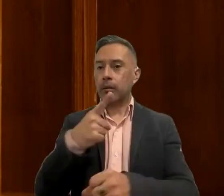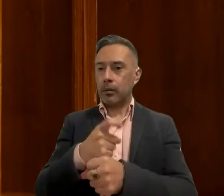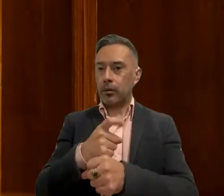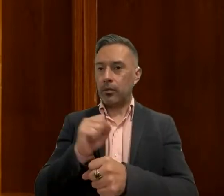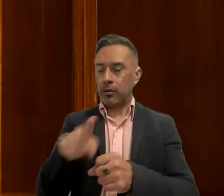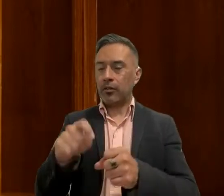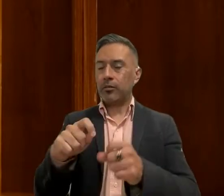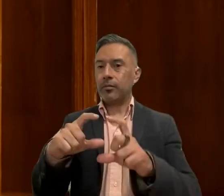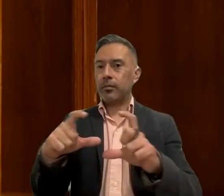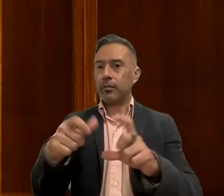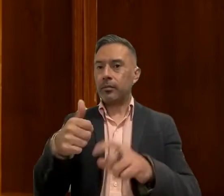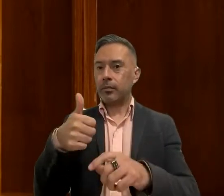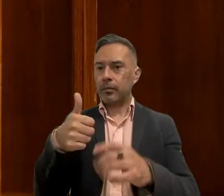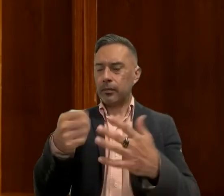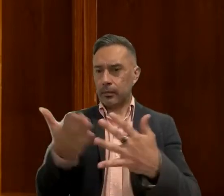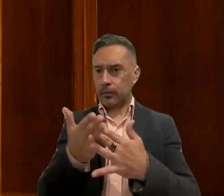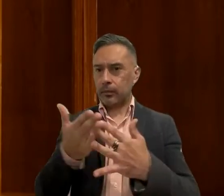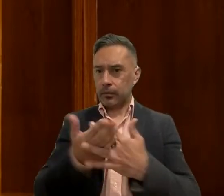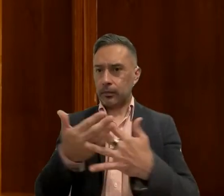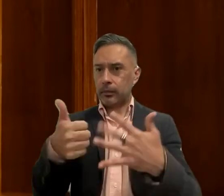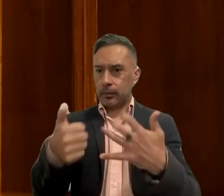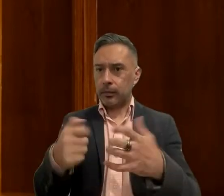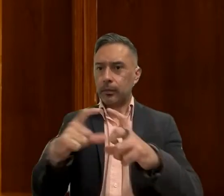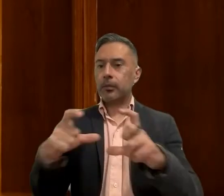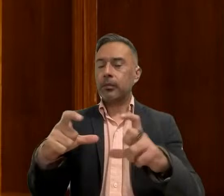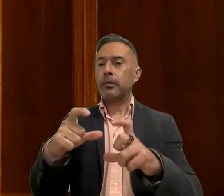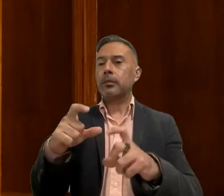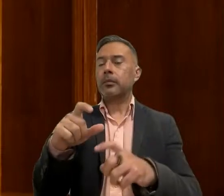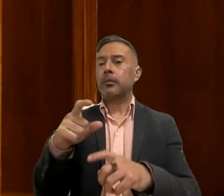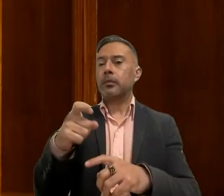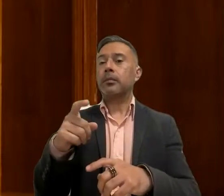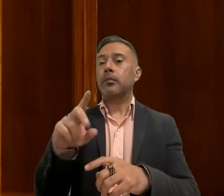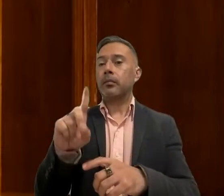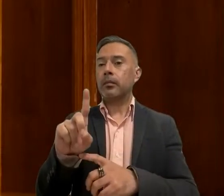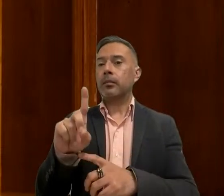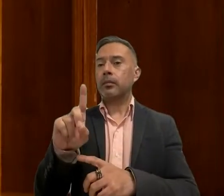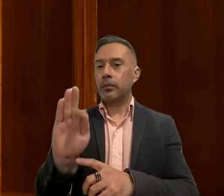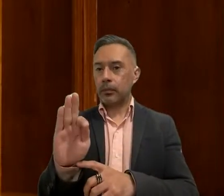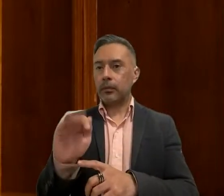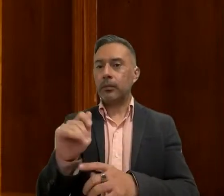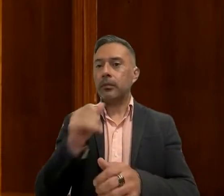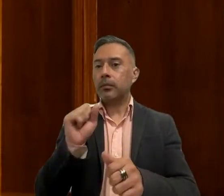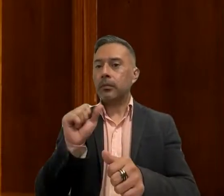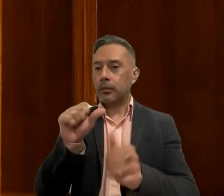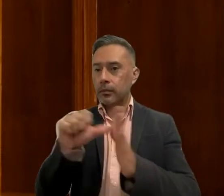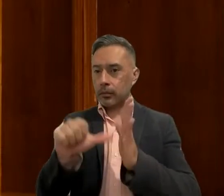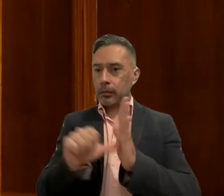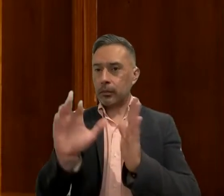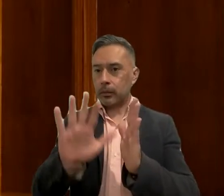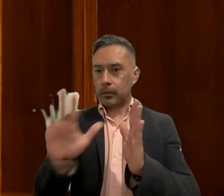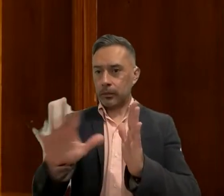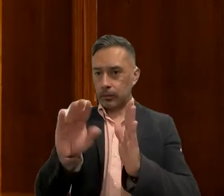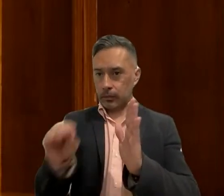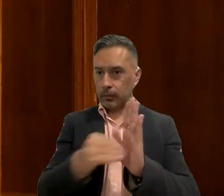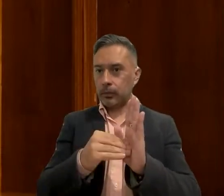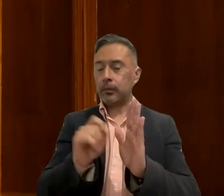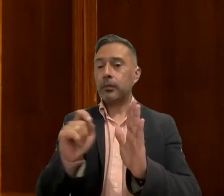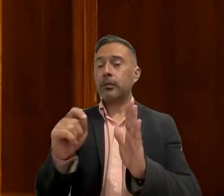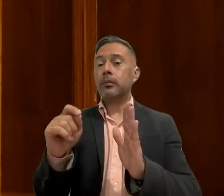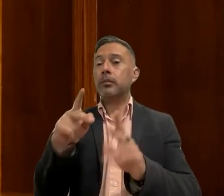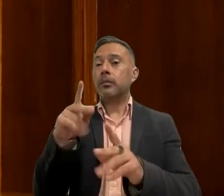párrafo tercero, incisos B y F, y se adicionan los artículos 55, la fracción